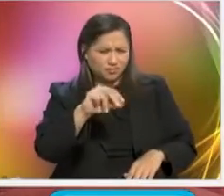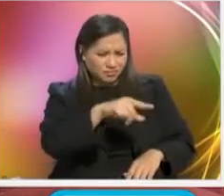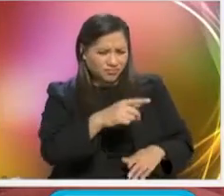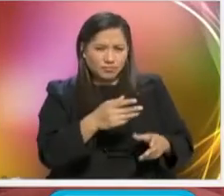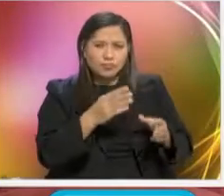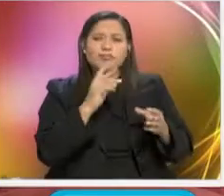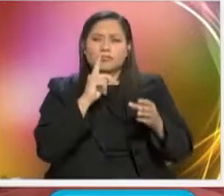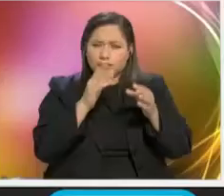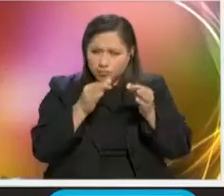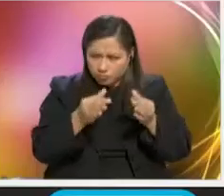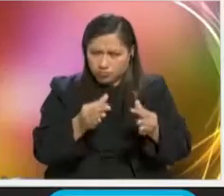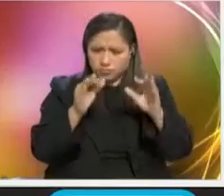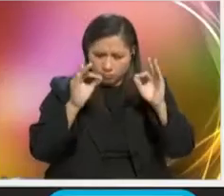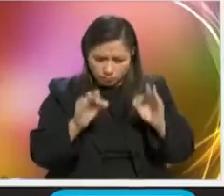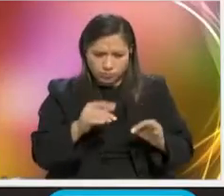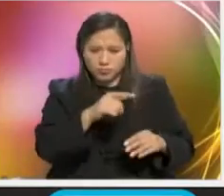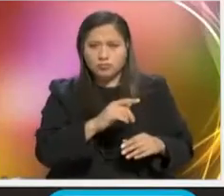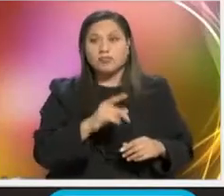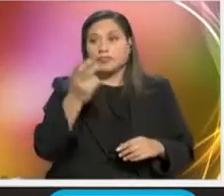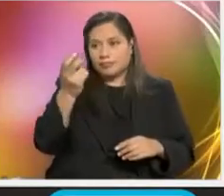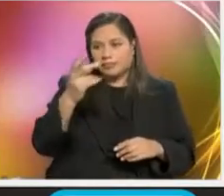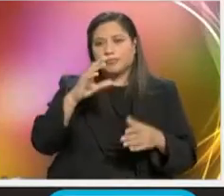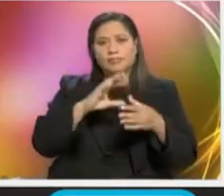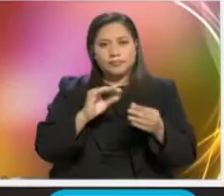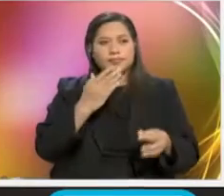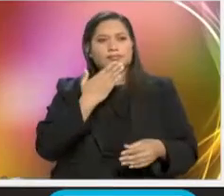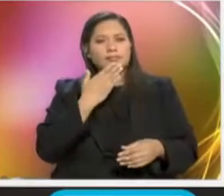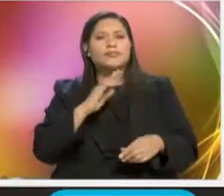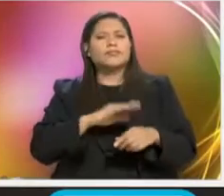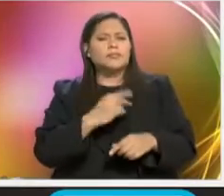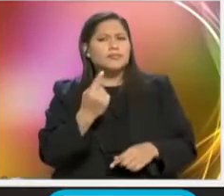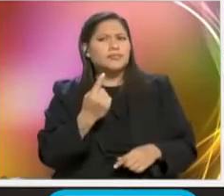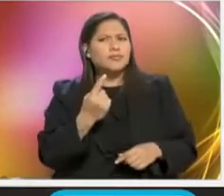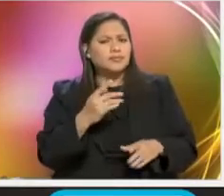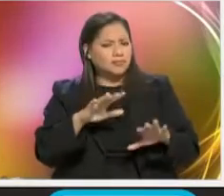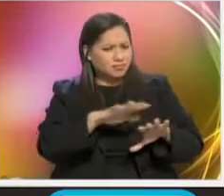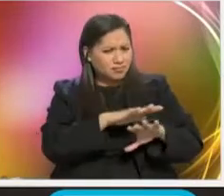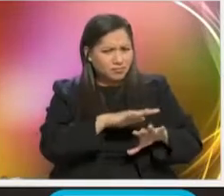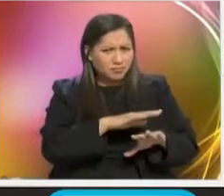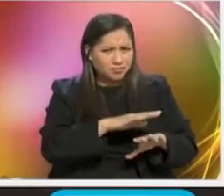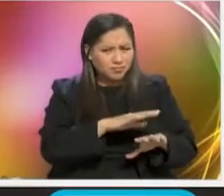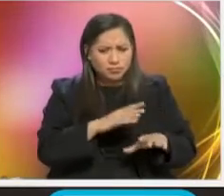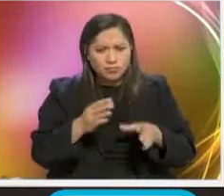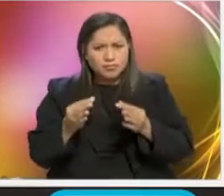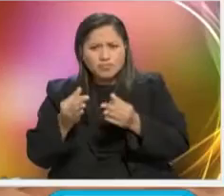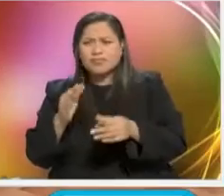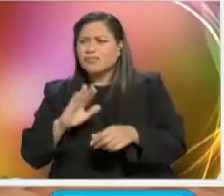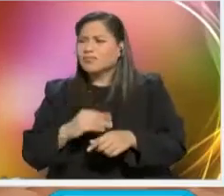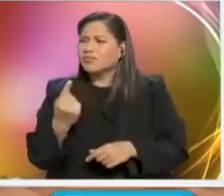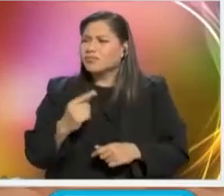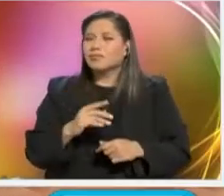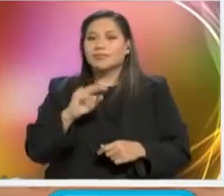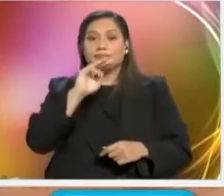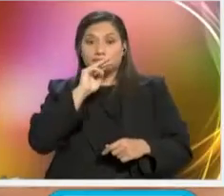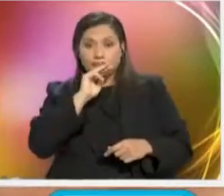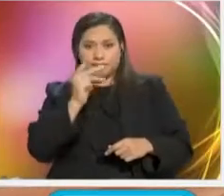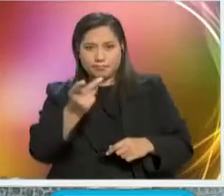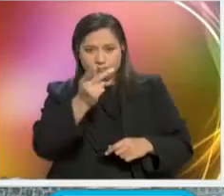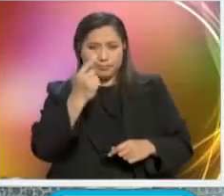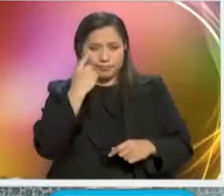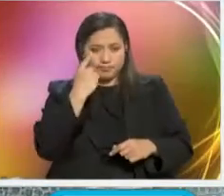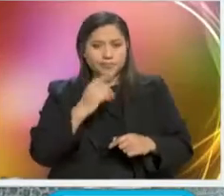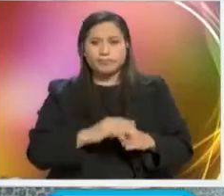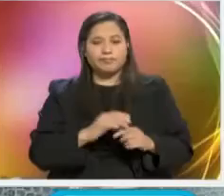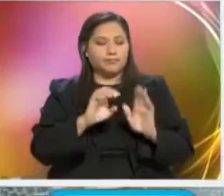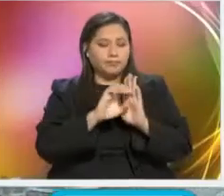más barato. Eso es algo muy bueno lo Sí. que comentas. ¿Y por qué? O sea, dije, a ver, ¿por qué piensas en calidad? A ver, explícame un poquito más, ¿no? Y estas mamás me empezaron a decir, mira,